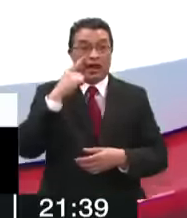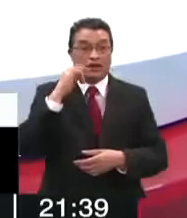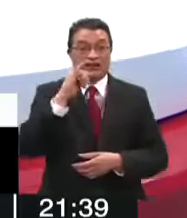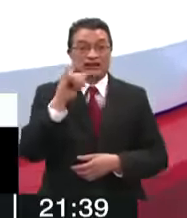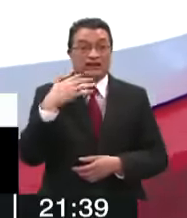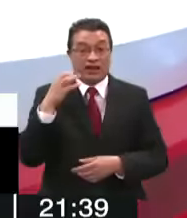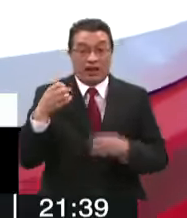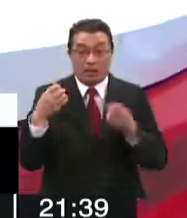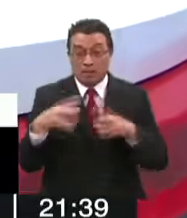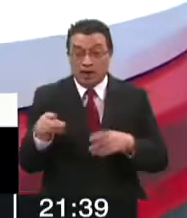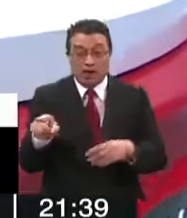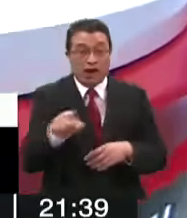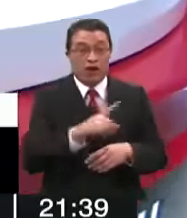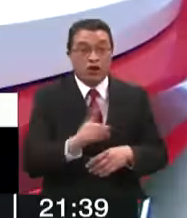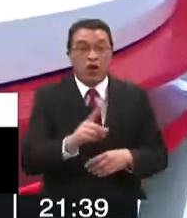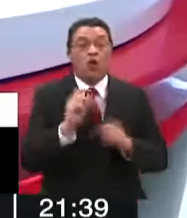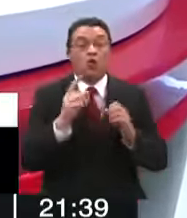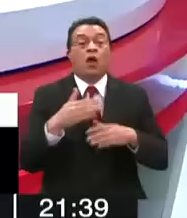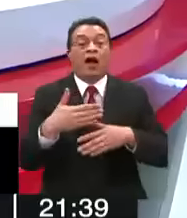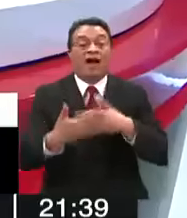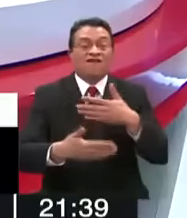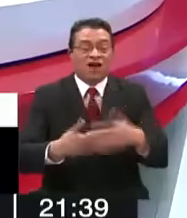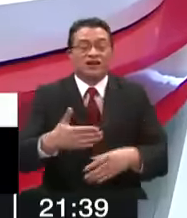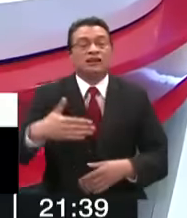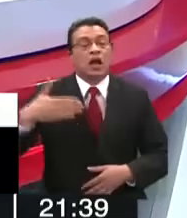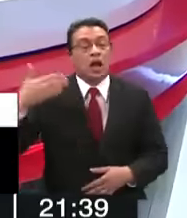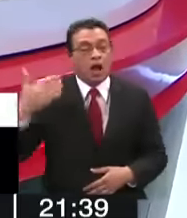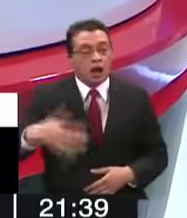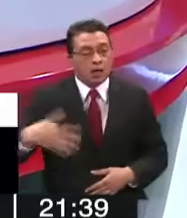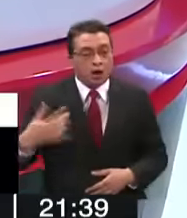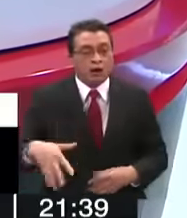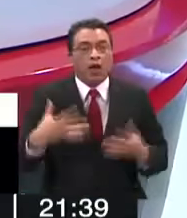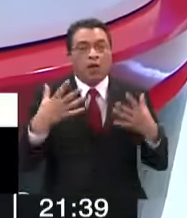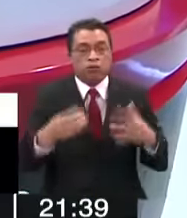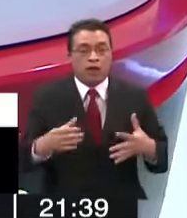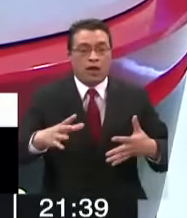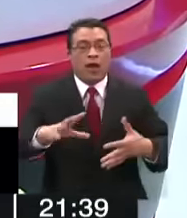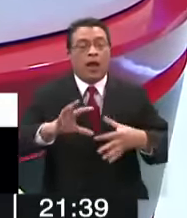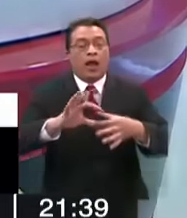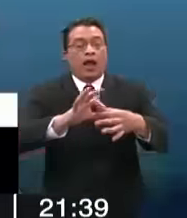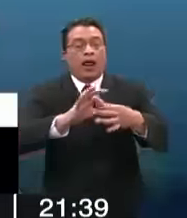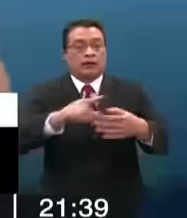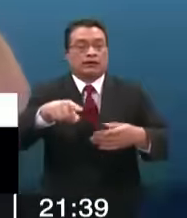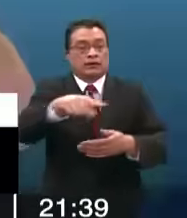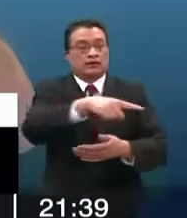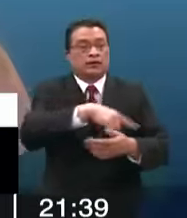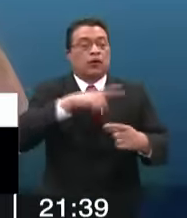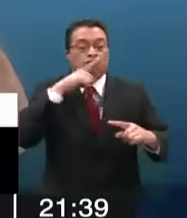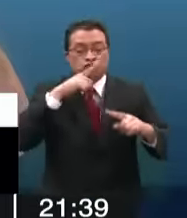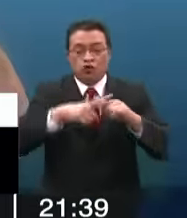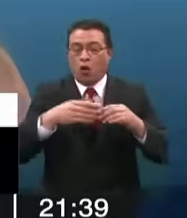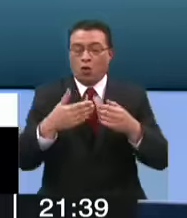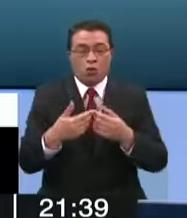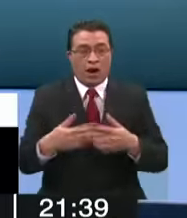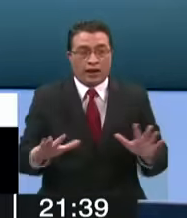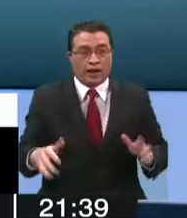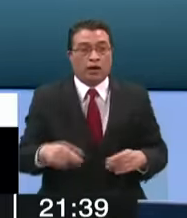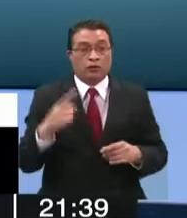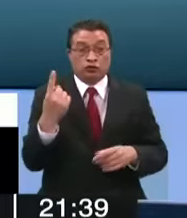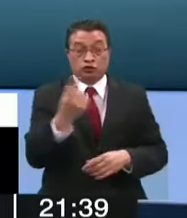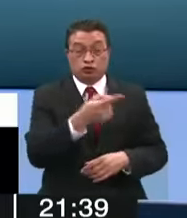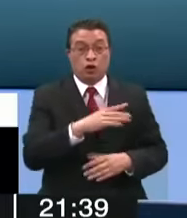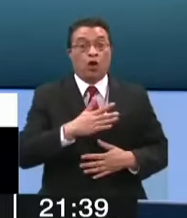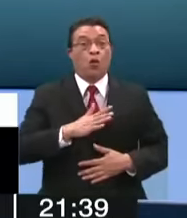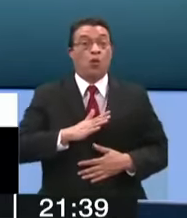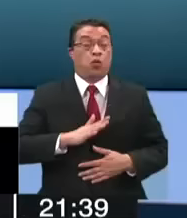se pierda, es un avance sustantivo para una alianza de centro-izquierda, llámese como se llame. ¿Permitió respirar a algunos dentro